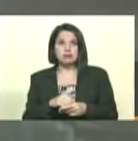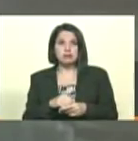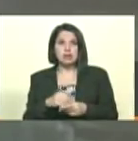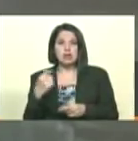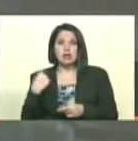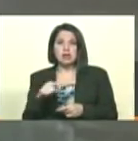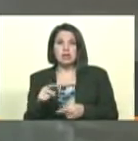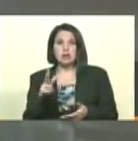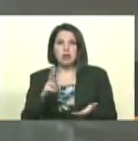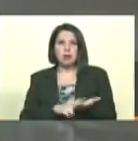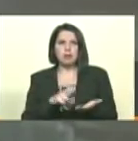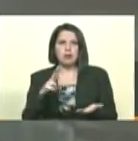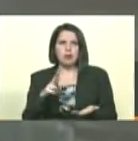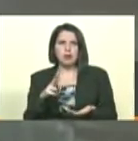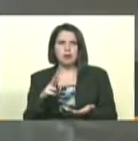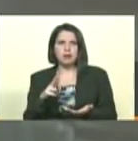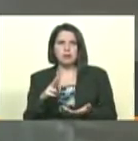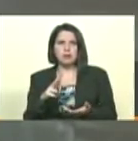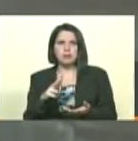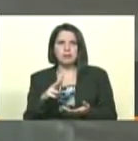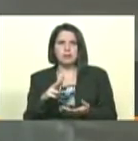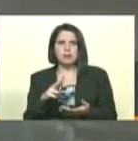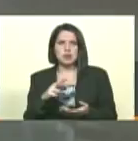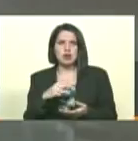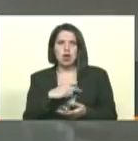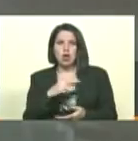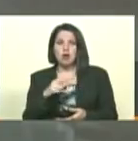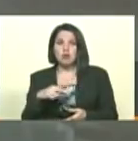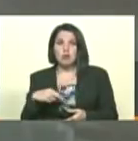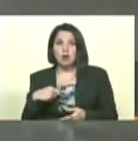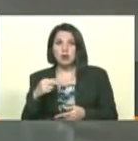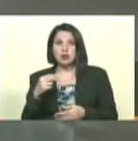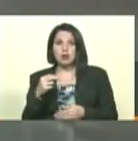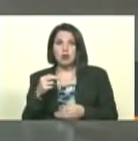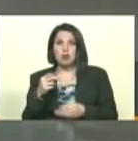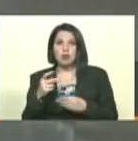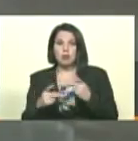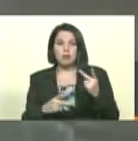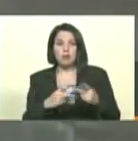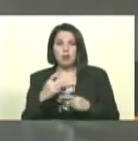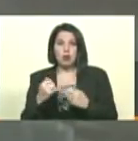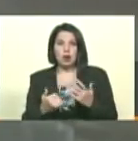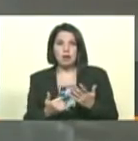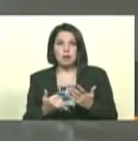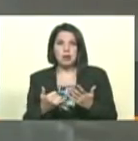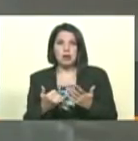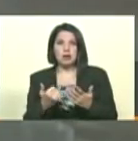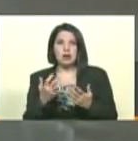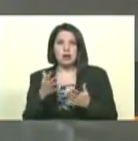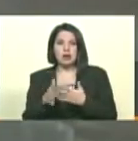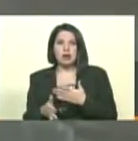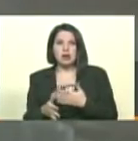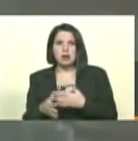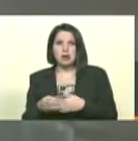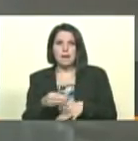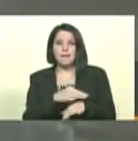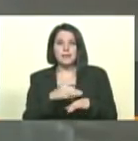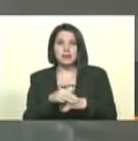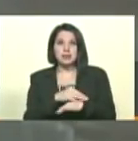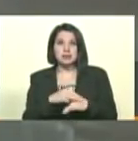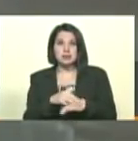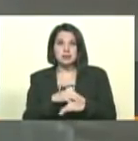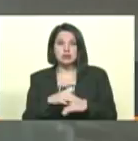Tenemos aprobado nuestro programa de acompañantes internacional y nuestra misión técnica